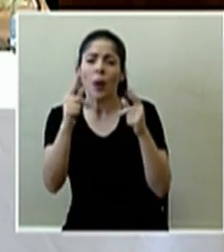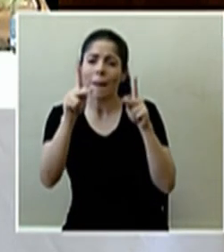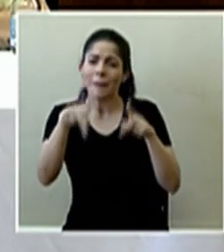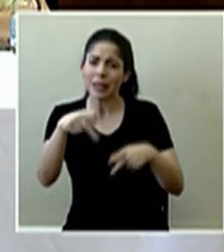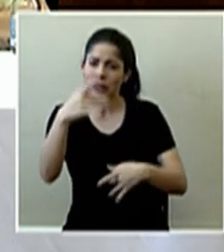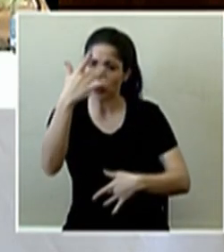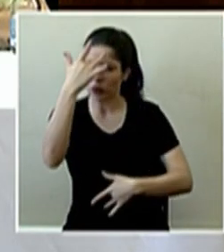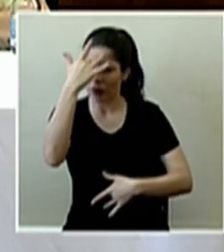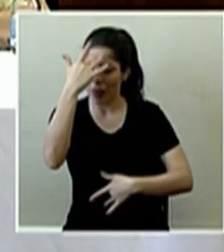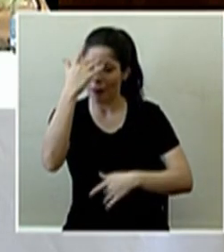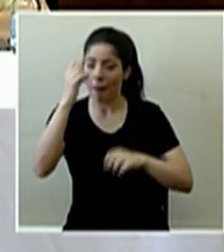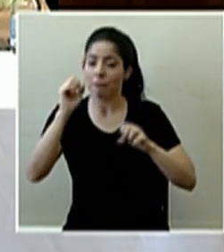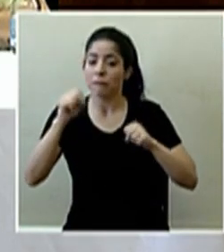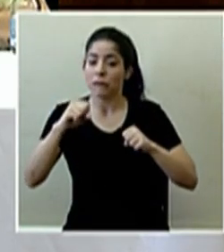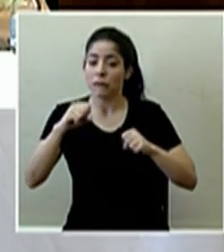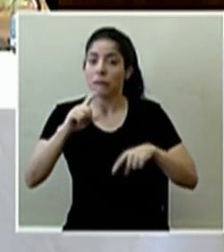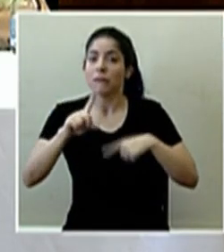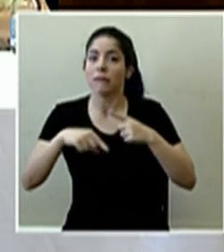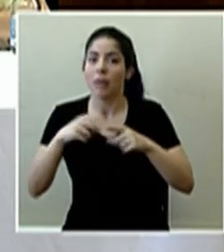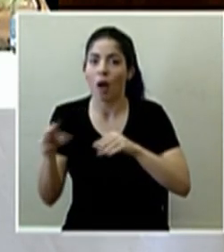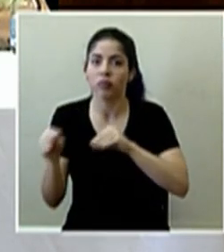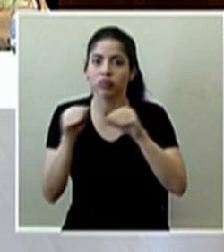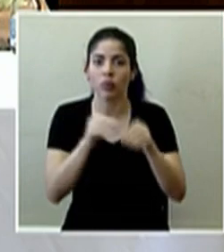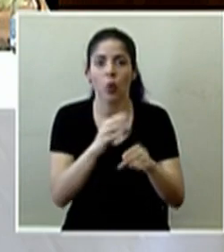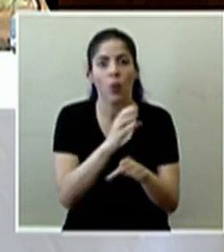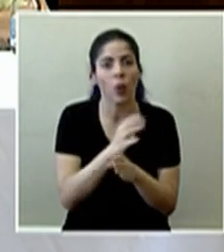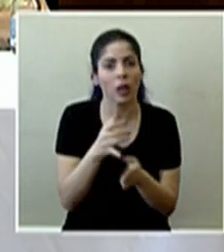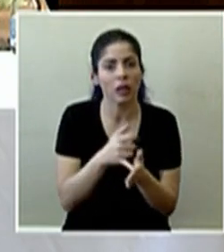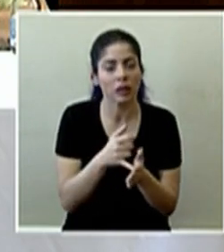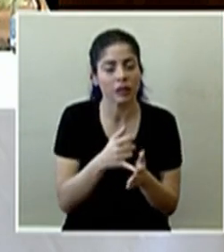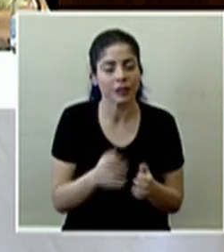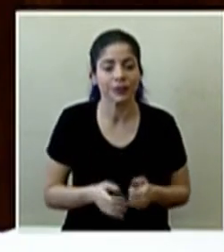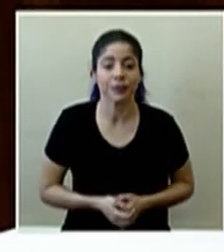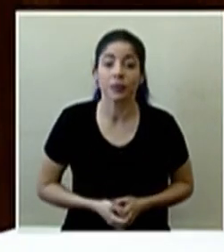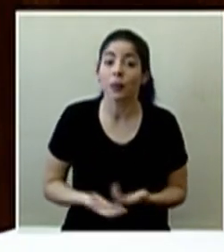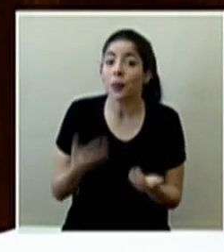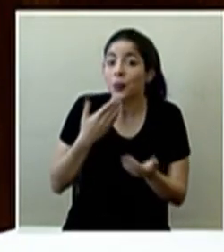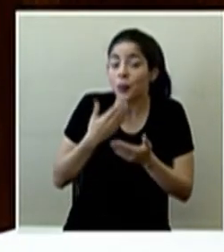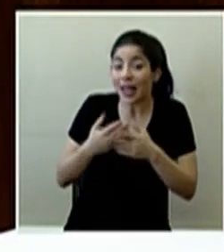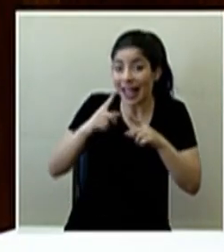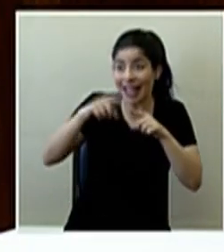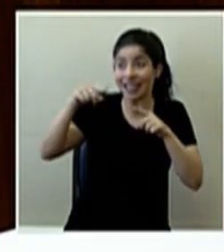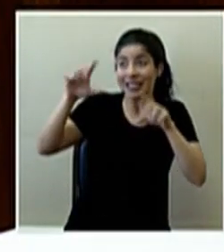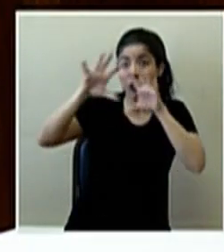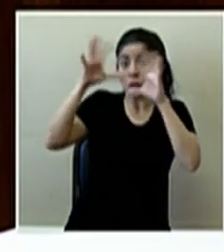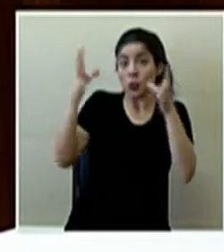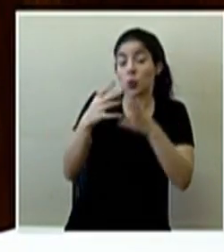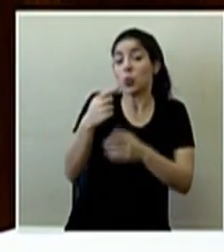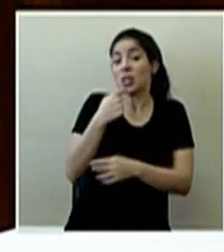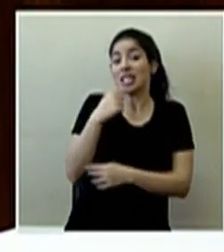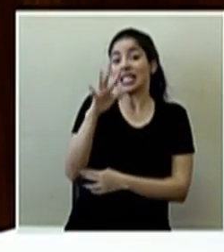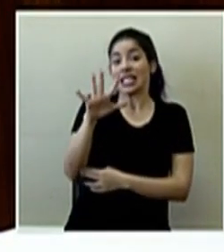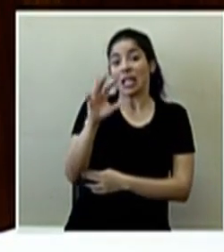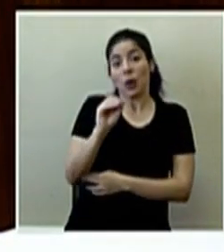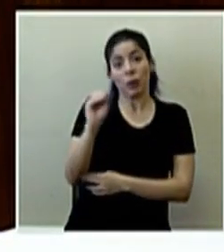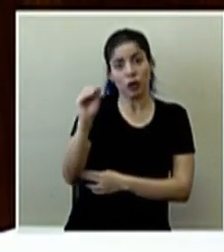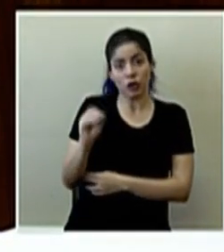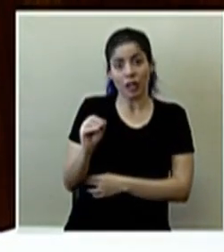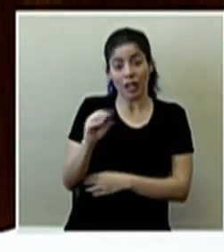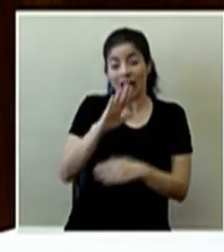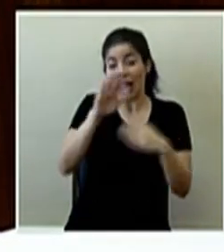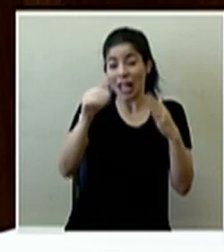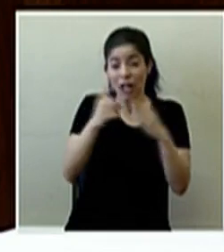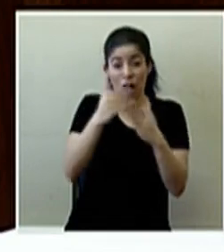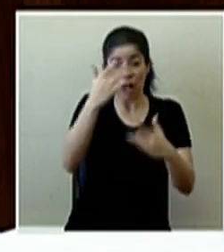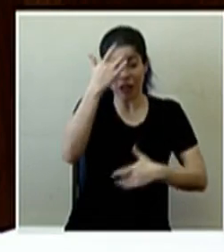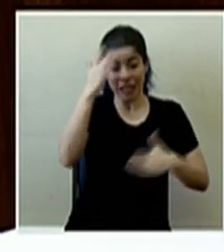enfermas posiblemente terminarán en una unidad de cuidados intensivos? Bueno, las estadísticas mundiales hablan de un 5% del total de